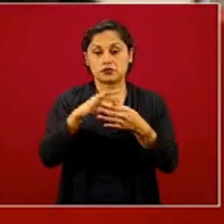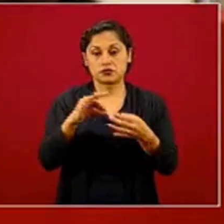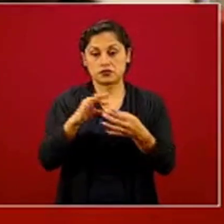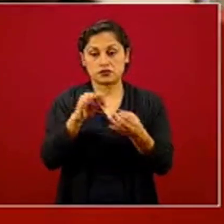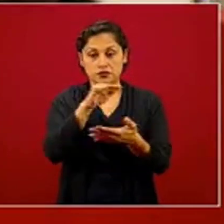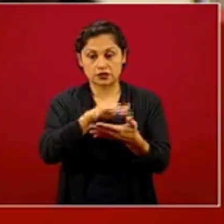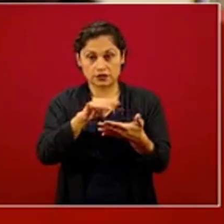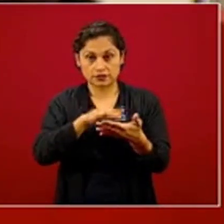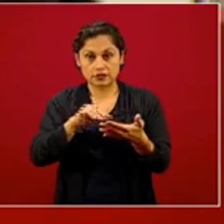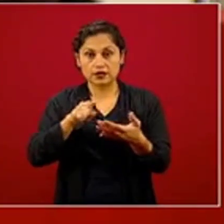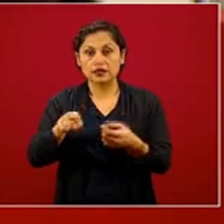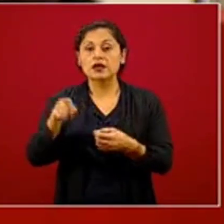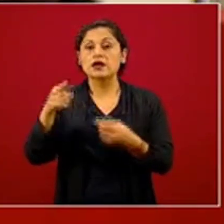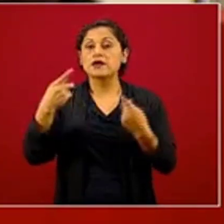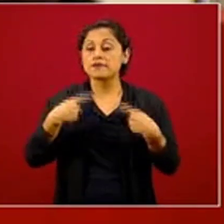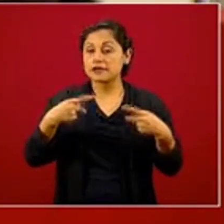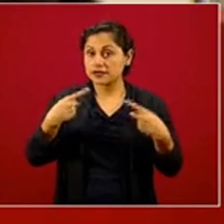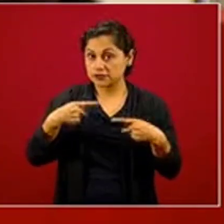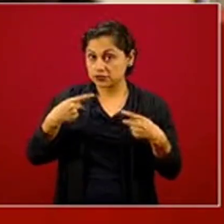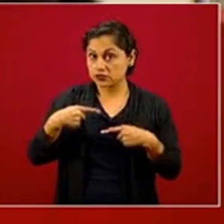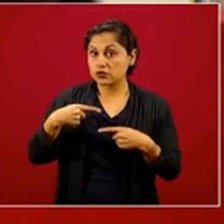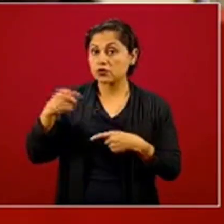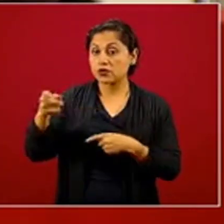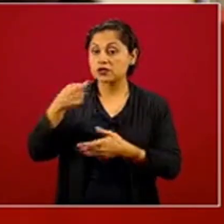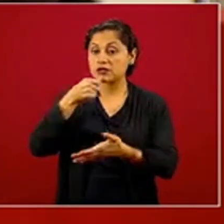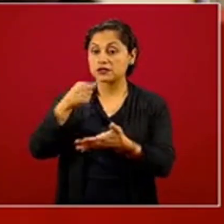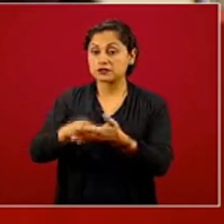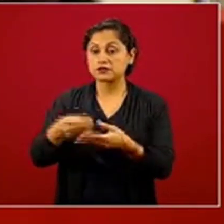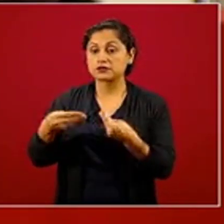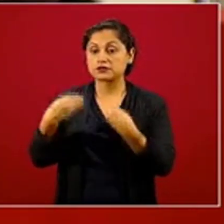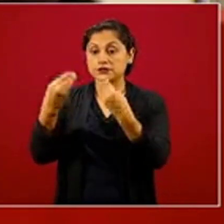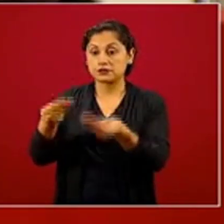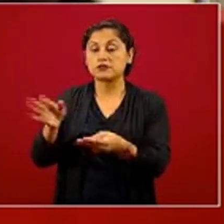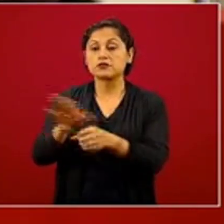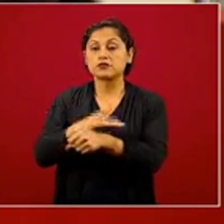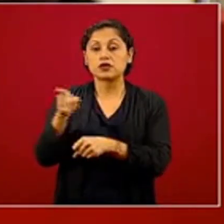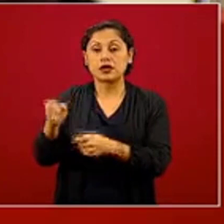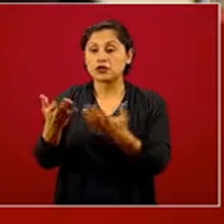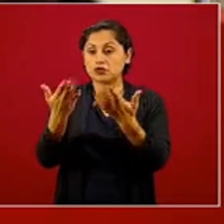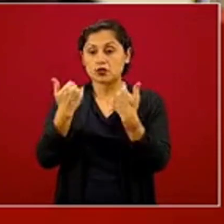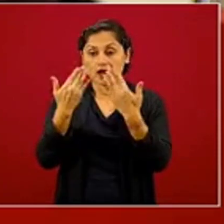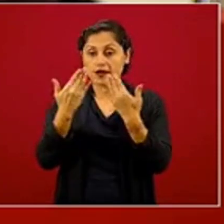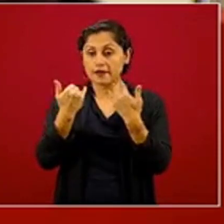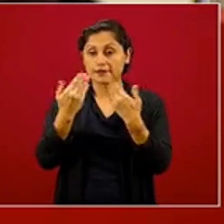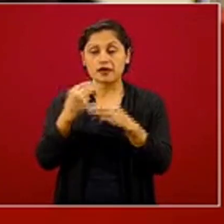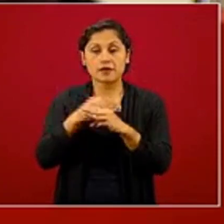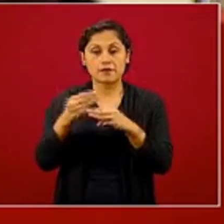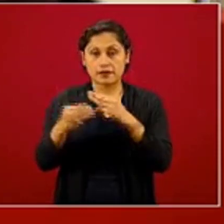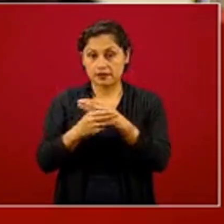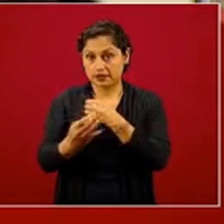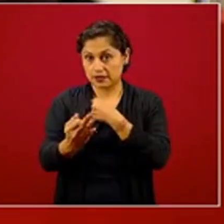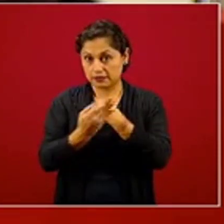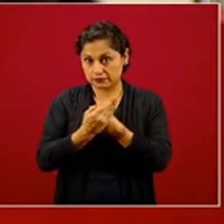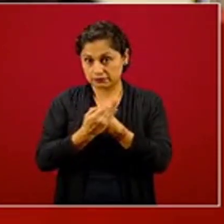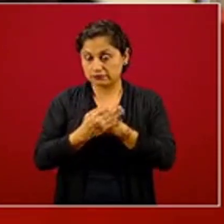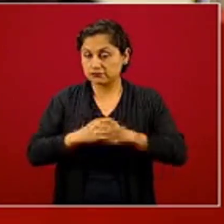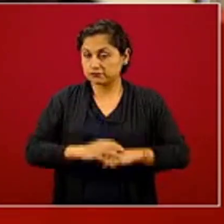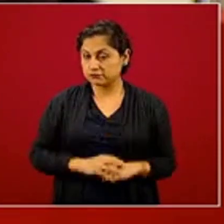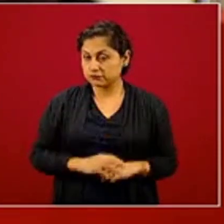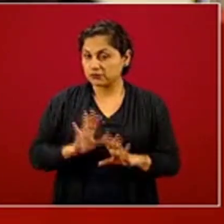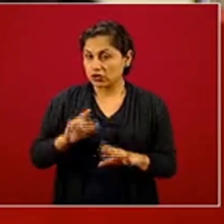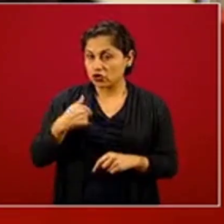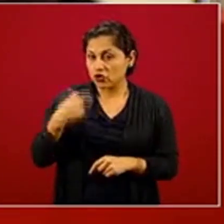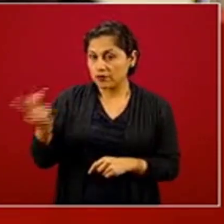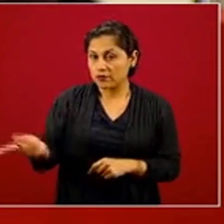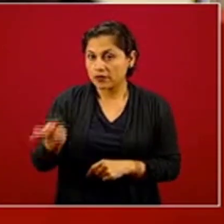los trabajadores por este equipo de protección que no tenían. La pregunta es, ¿por qué no hacer caso antes